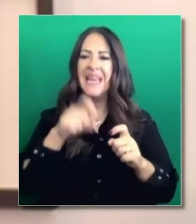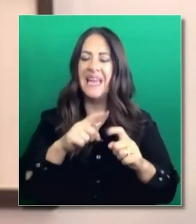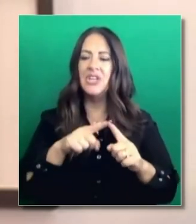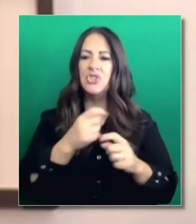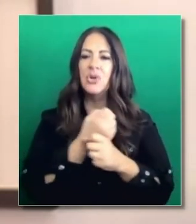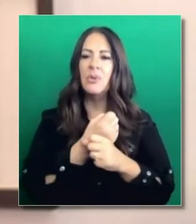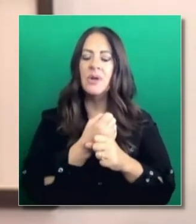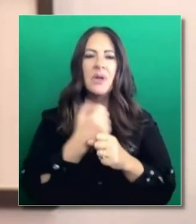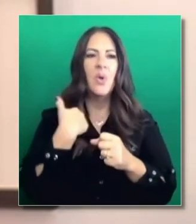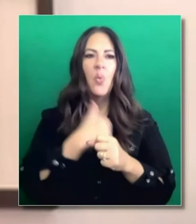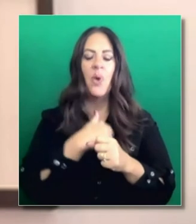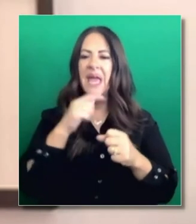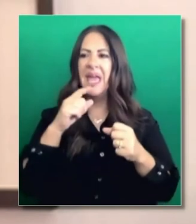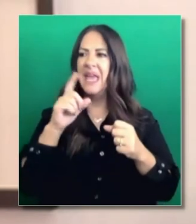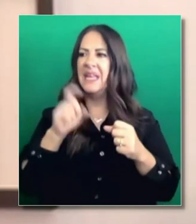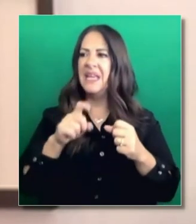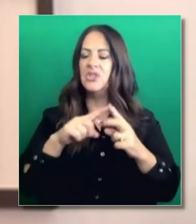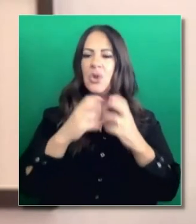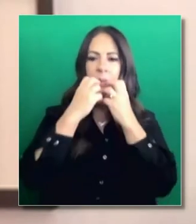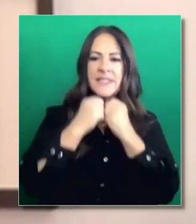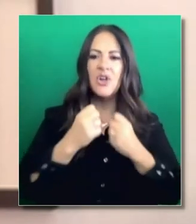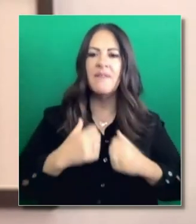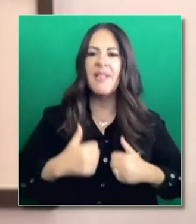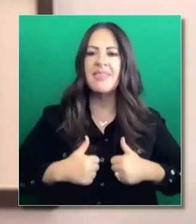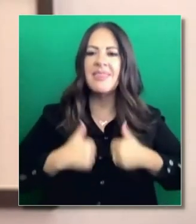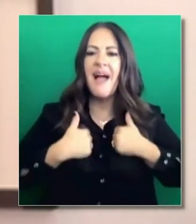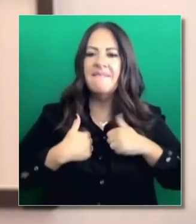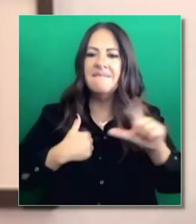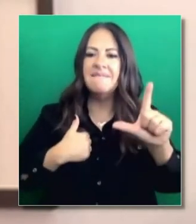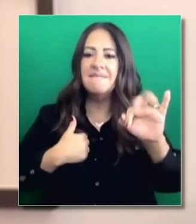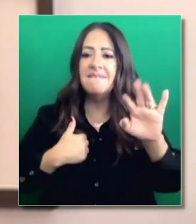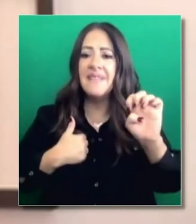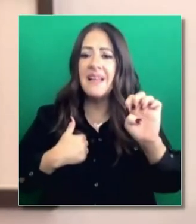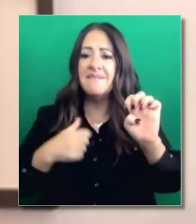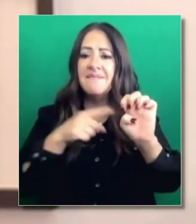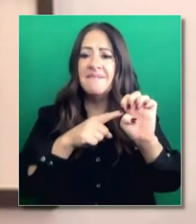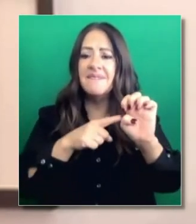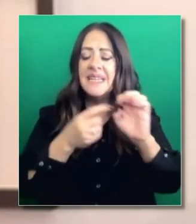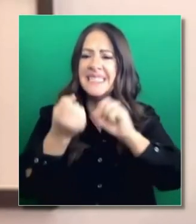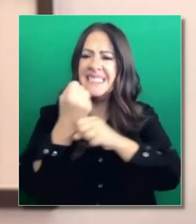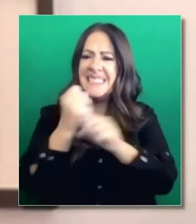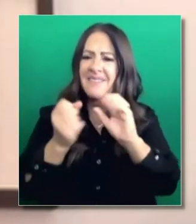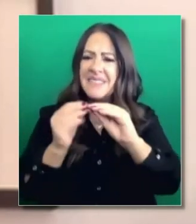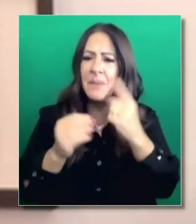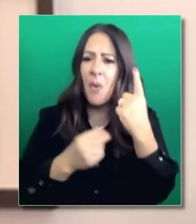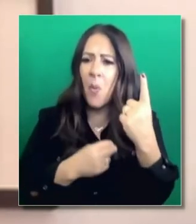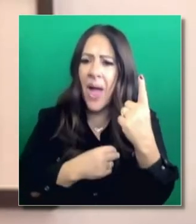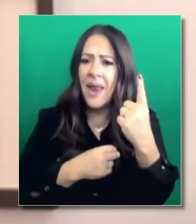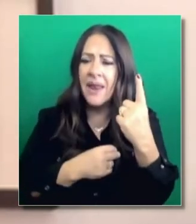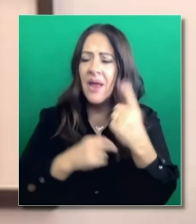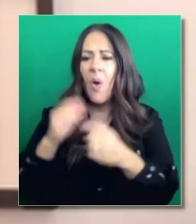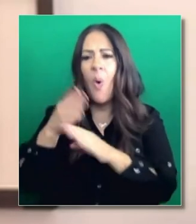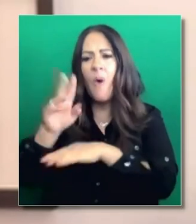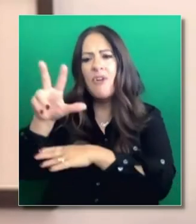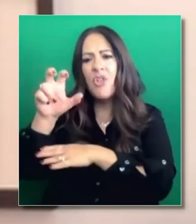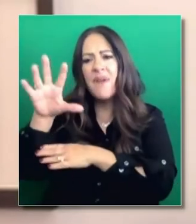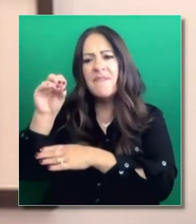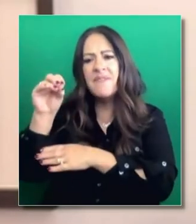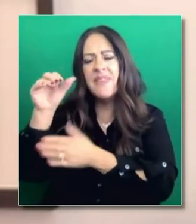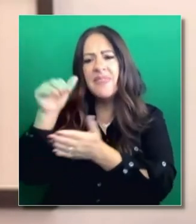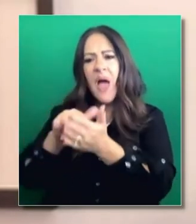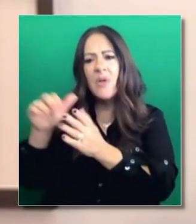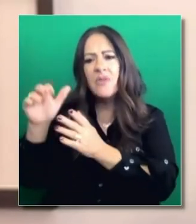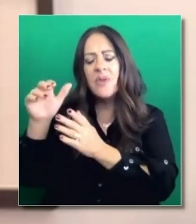de 300,000 americanos que perdieron su vida a COVID. La seguridad tiene que ser lo principal.